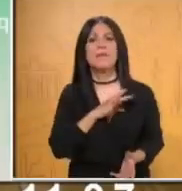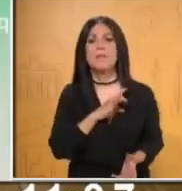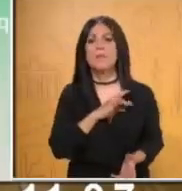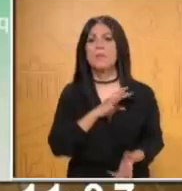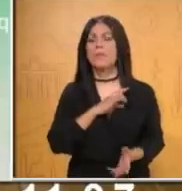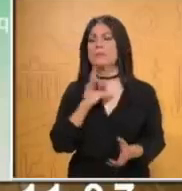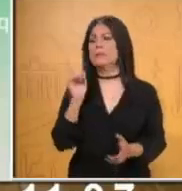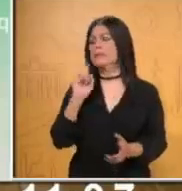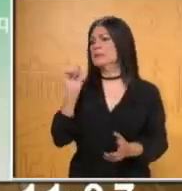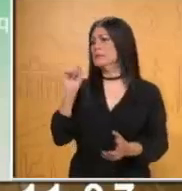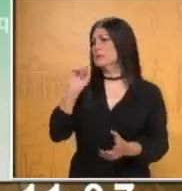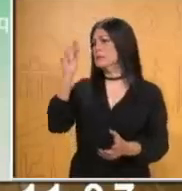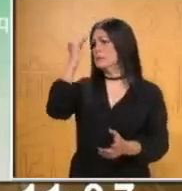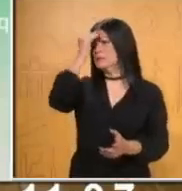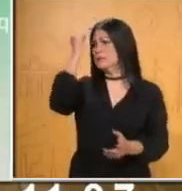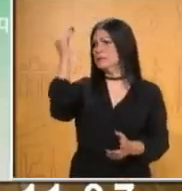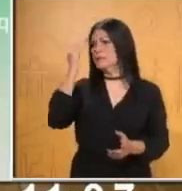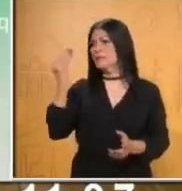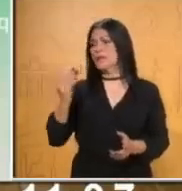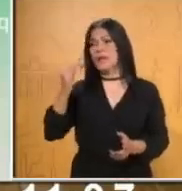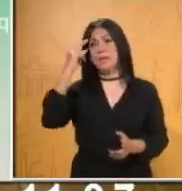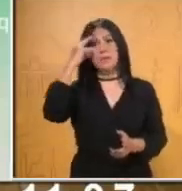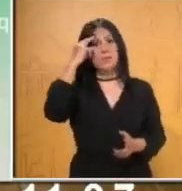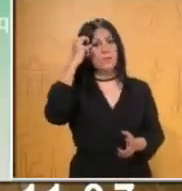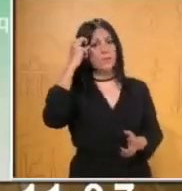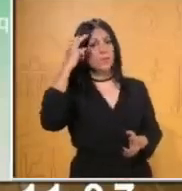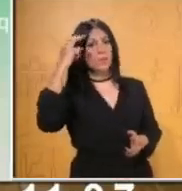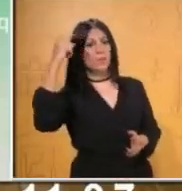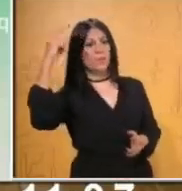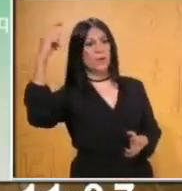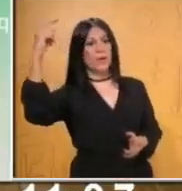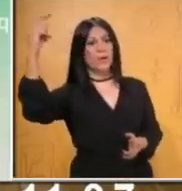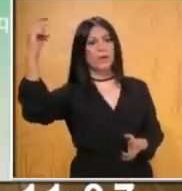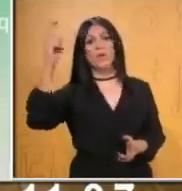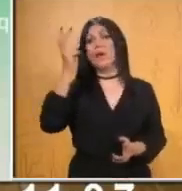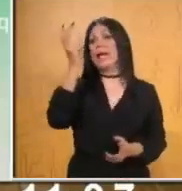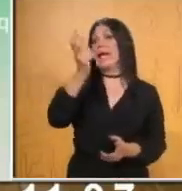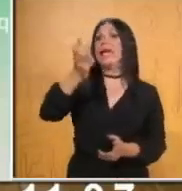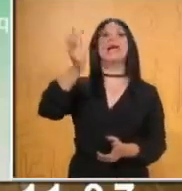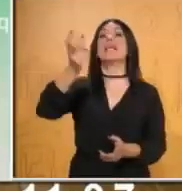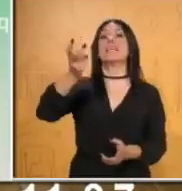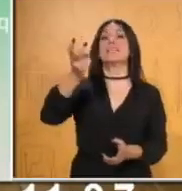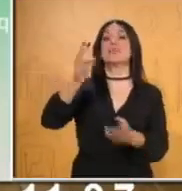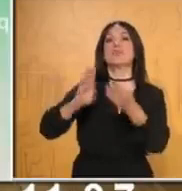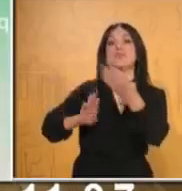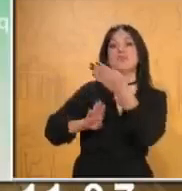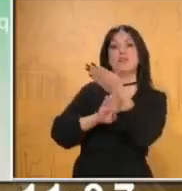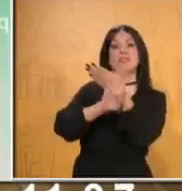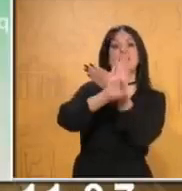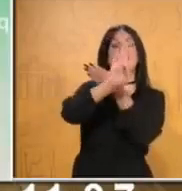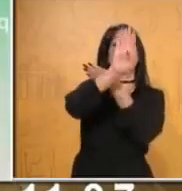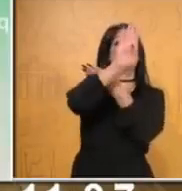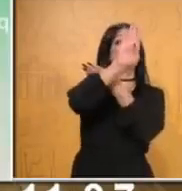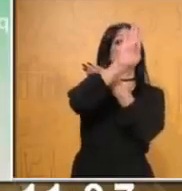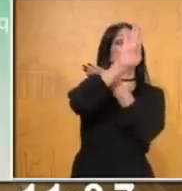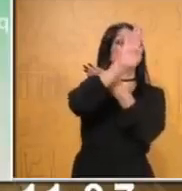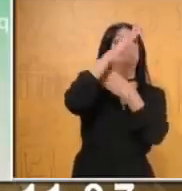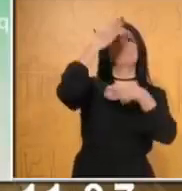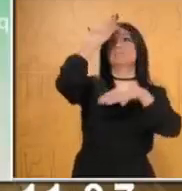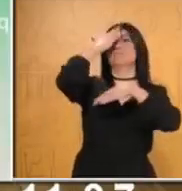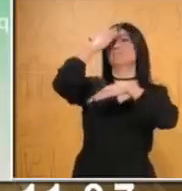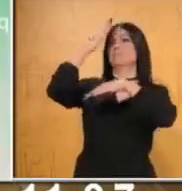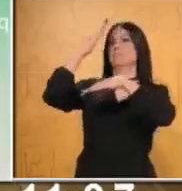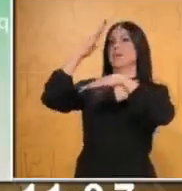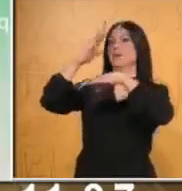sido una horrible pesadilla, y que los tres malvados espíritus que lo hicieron ver su triste pasado,